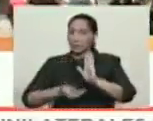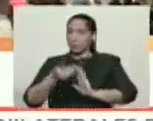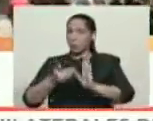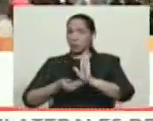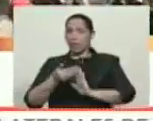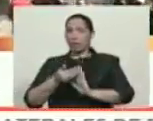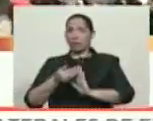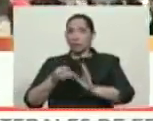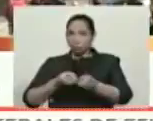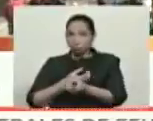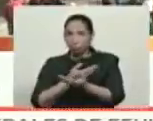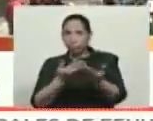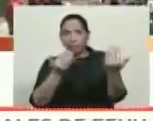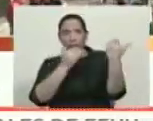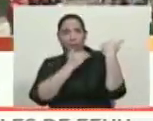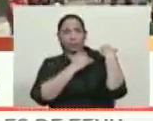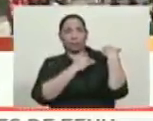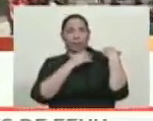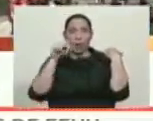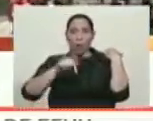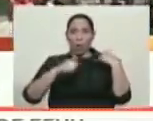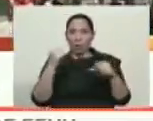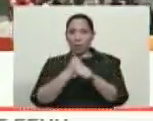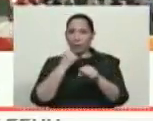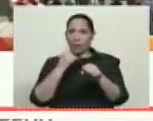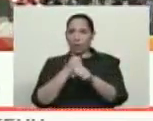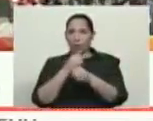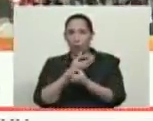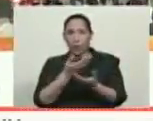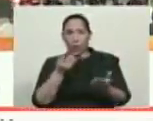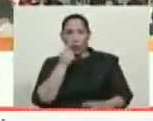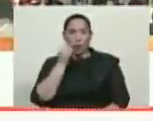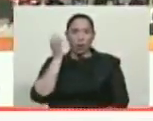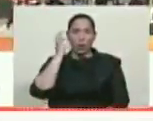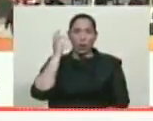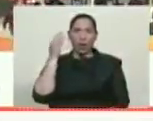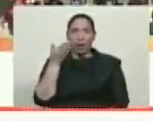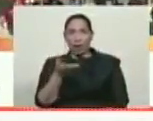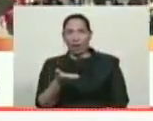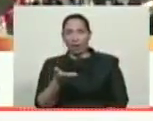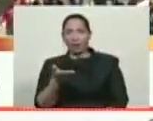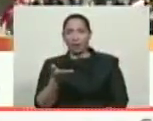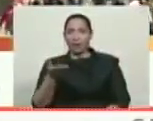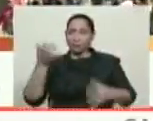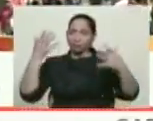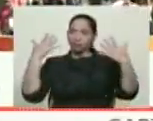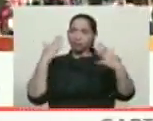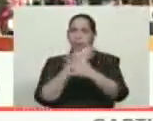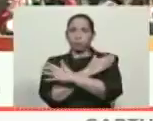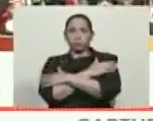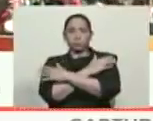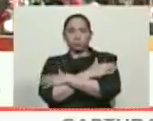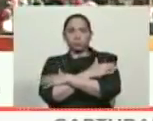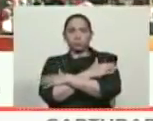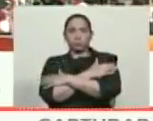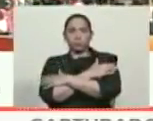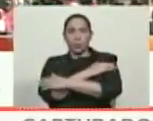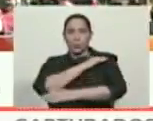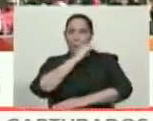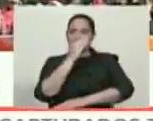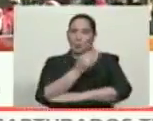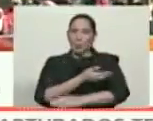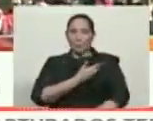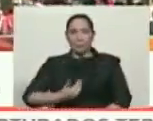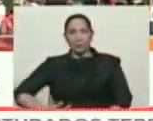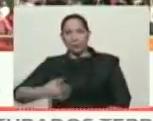que les ha tocado a ustedes hoy como trabajadores y trabajadoras. Así que con este fuerte abrazo del presidente Nicolás